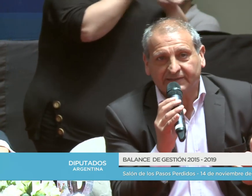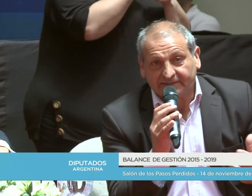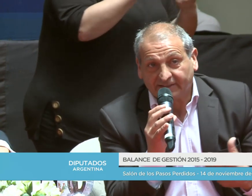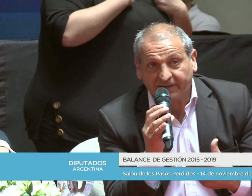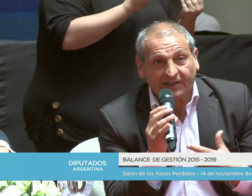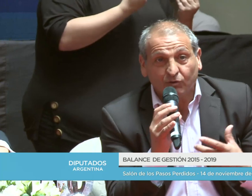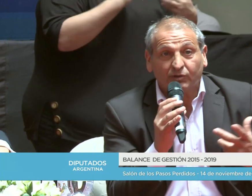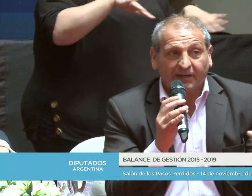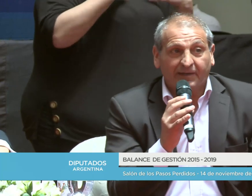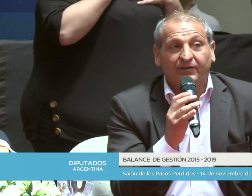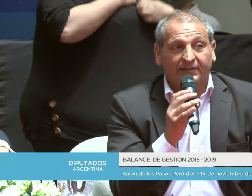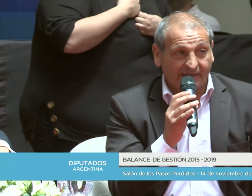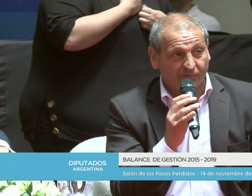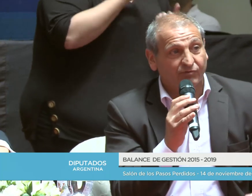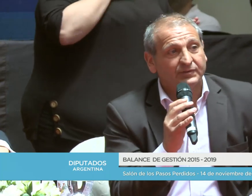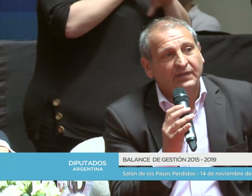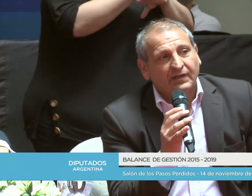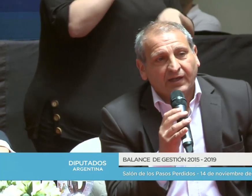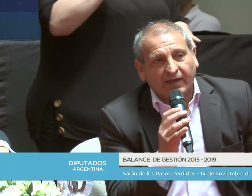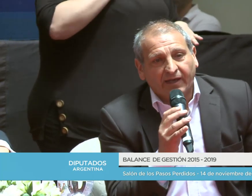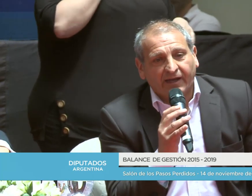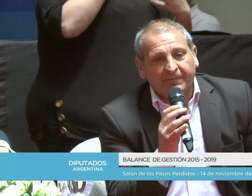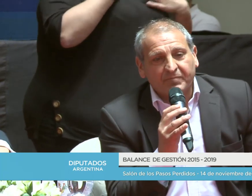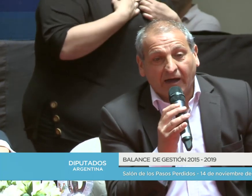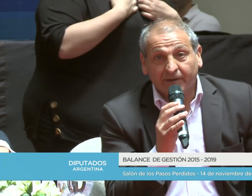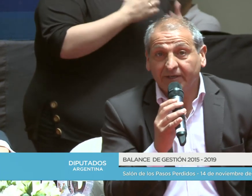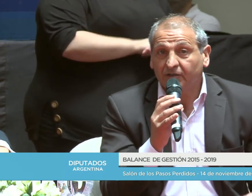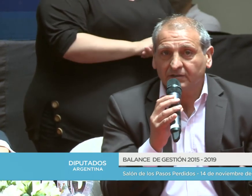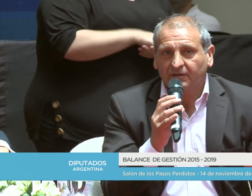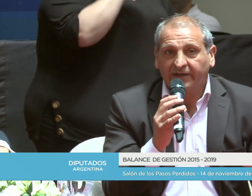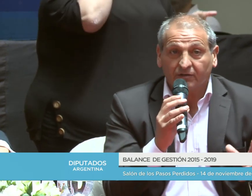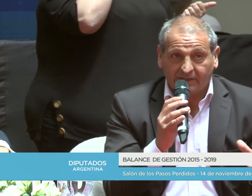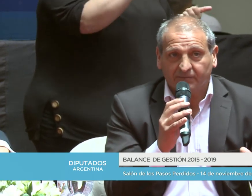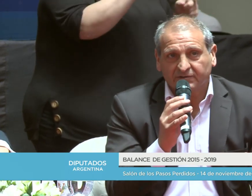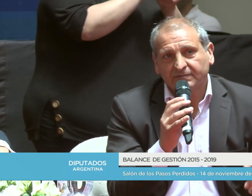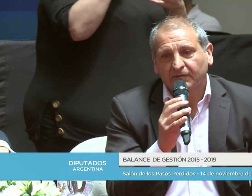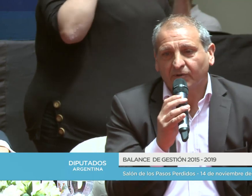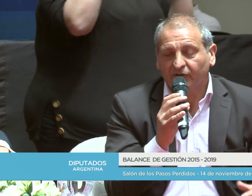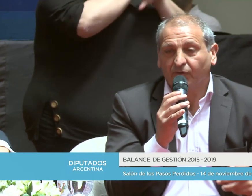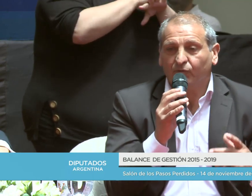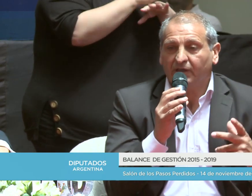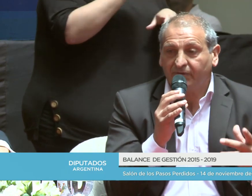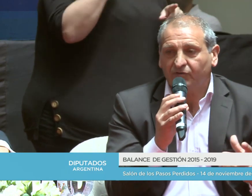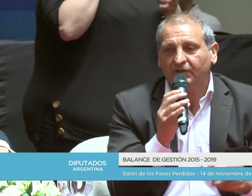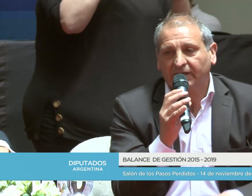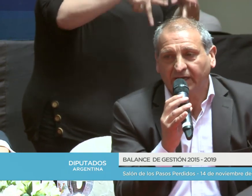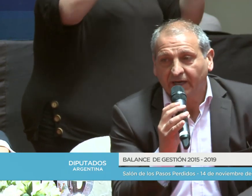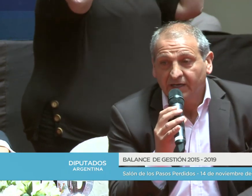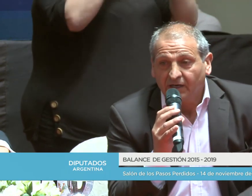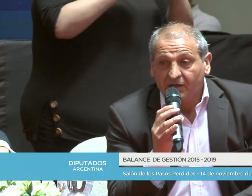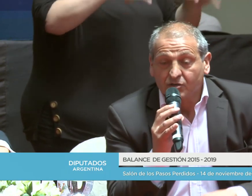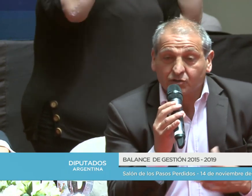una tremenda angustia para los que entramos. Haber visto lo que encontramos, porque eso fue un edificio